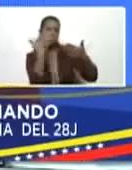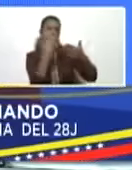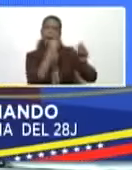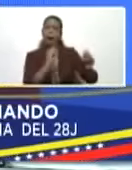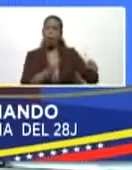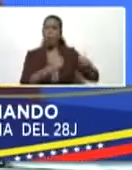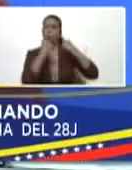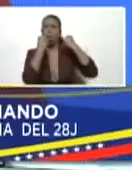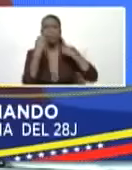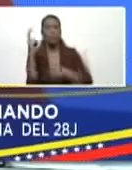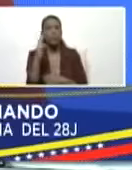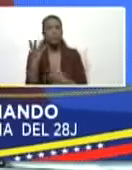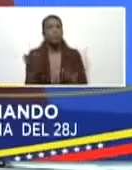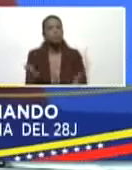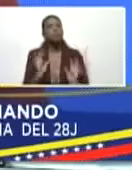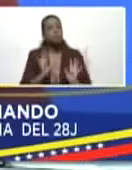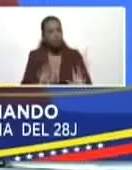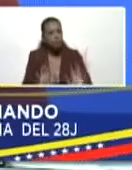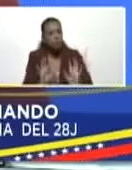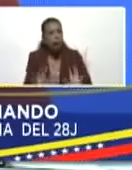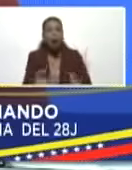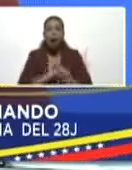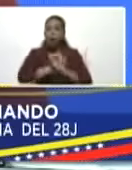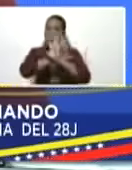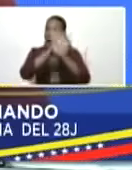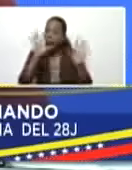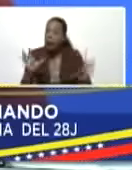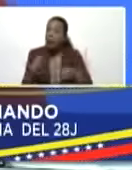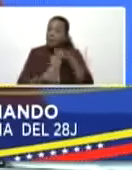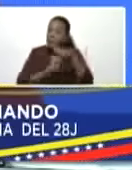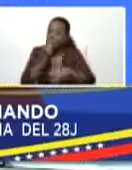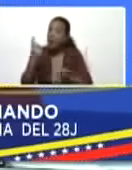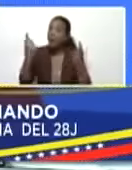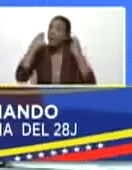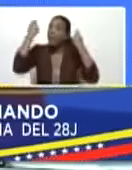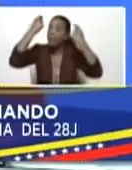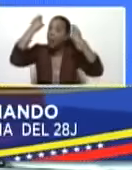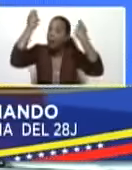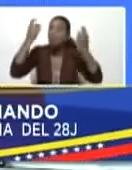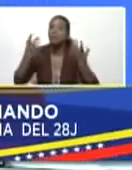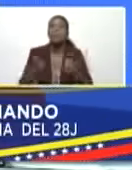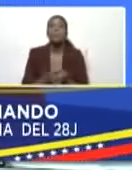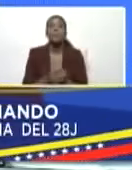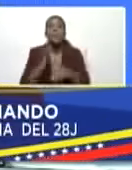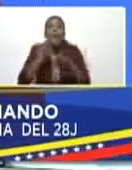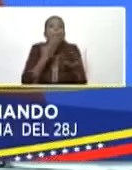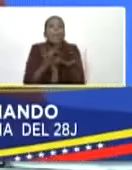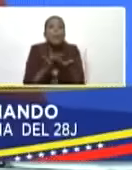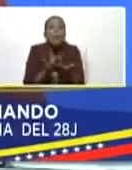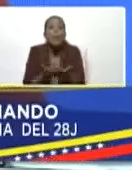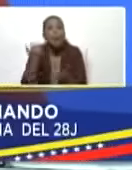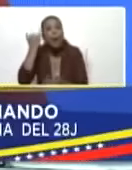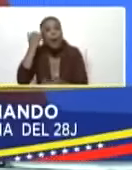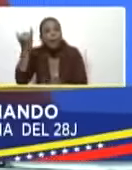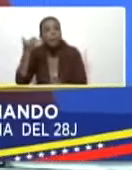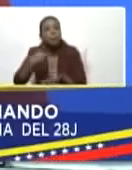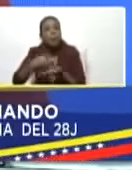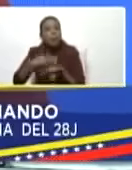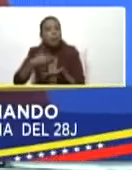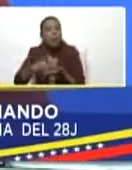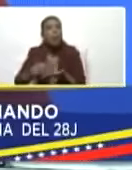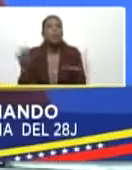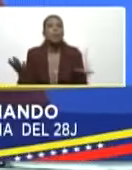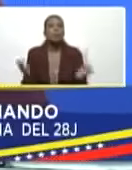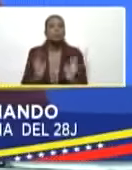país. Entonces, tenemos que hacer de esta campaña una propuesta que dijo el presidente, pero que debe